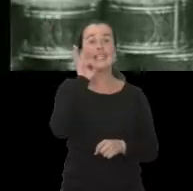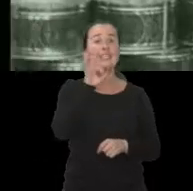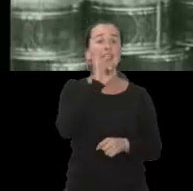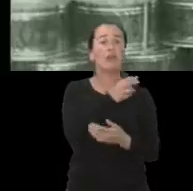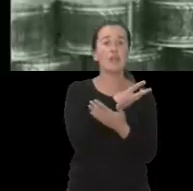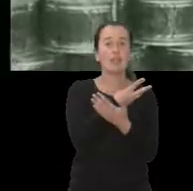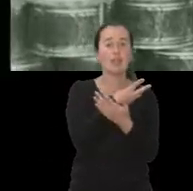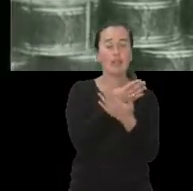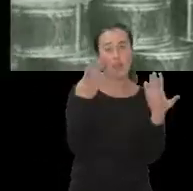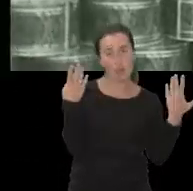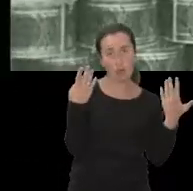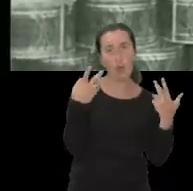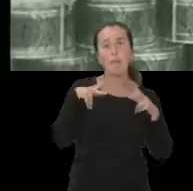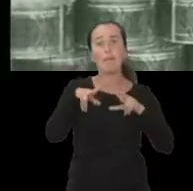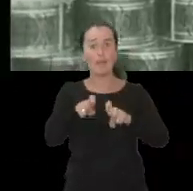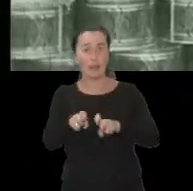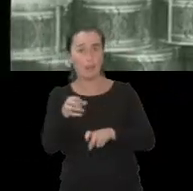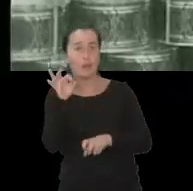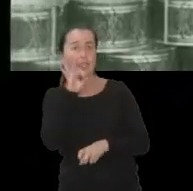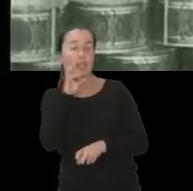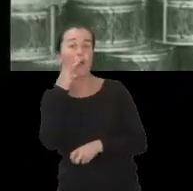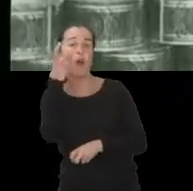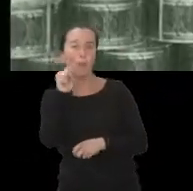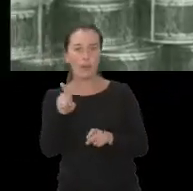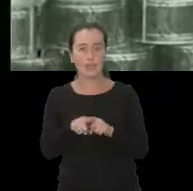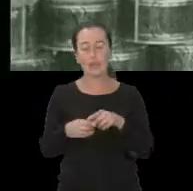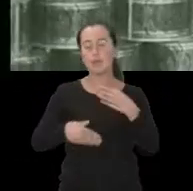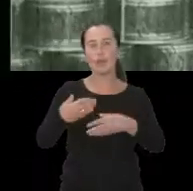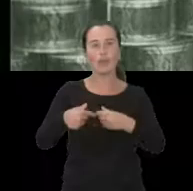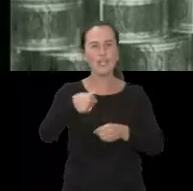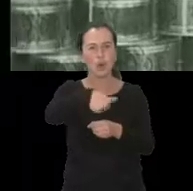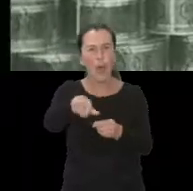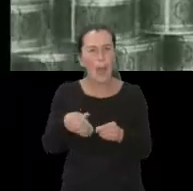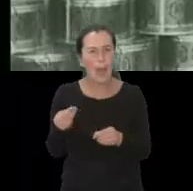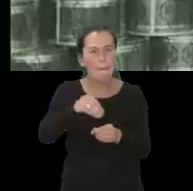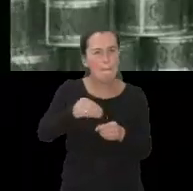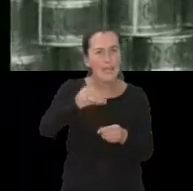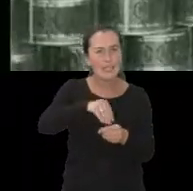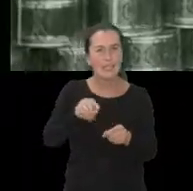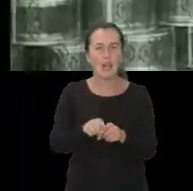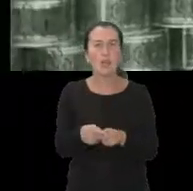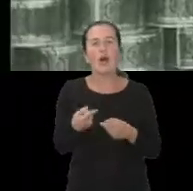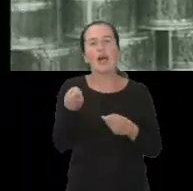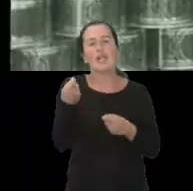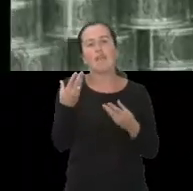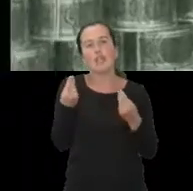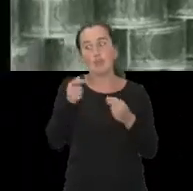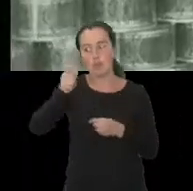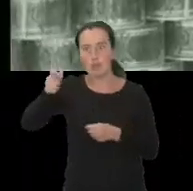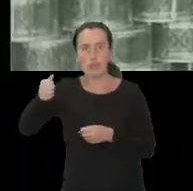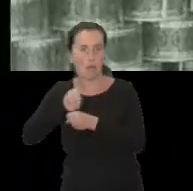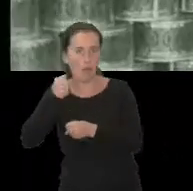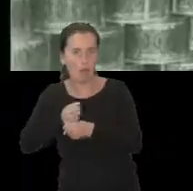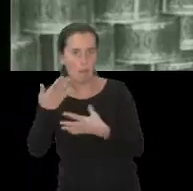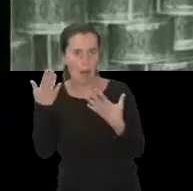del siglo XIX y principios del XX, el proceso de envasado era el que requería mayor cantidad de mano de